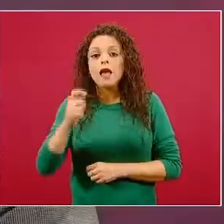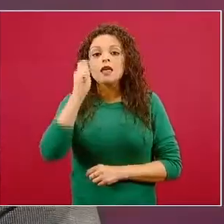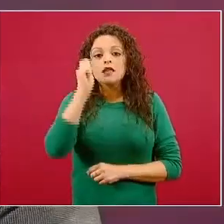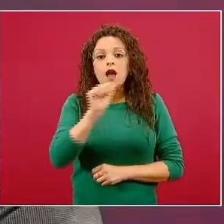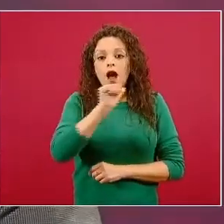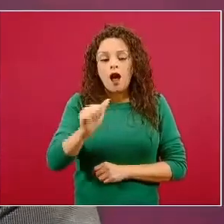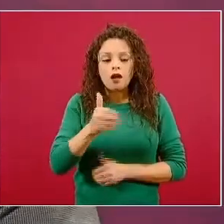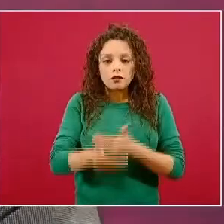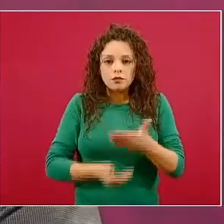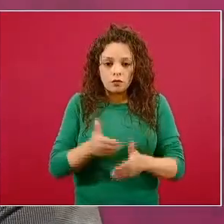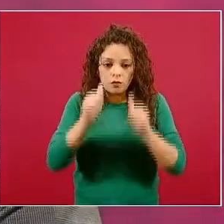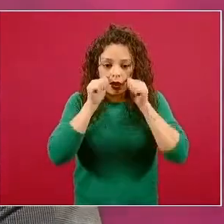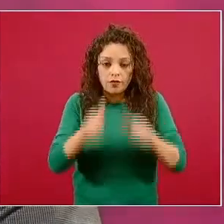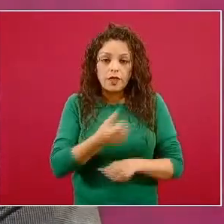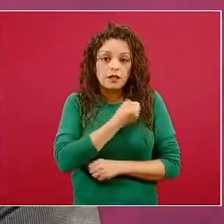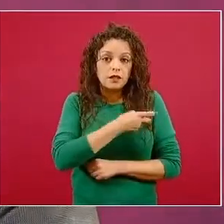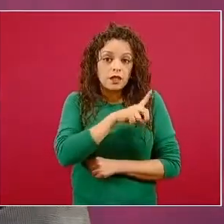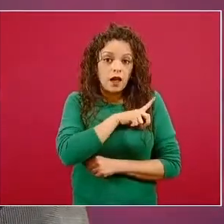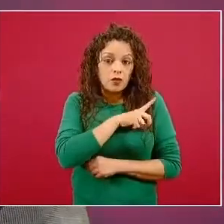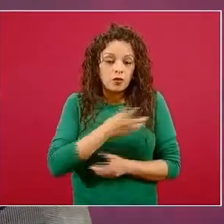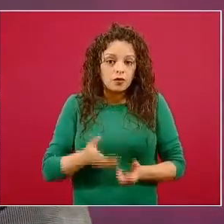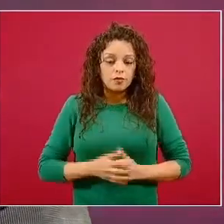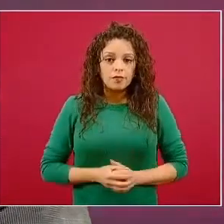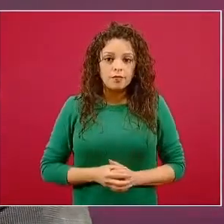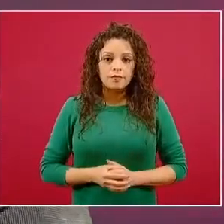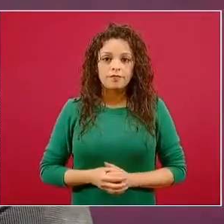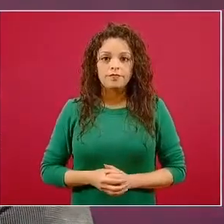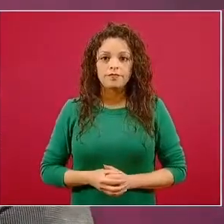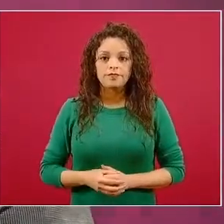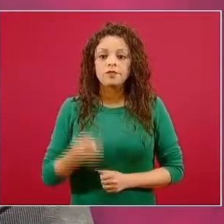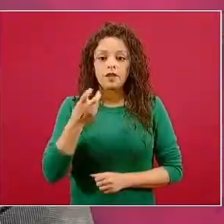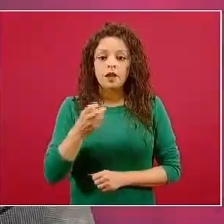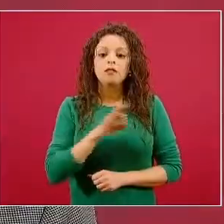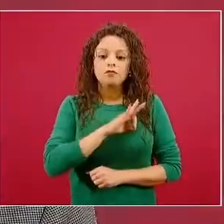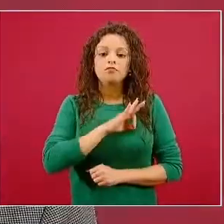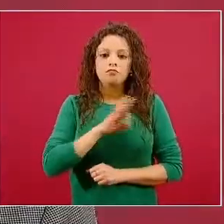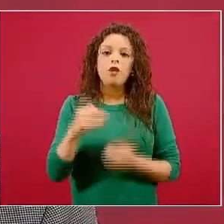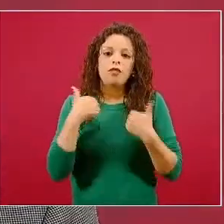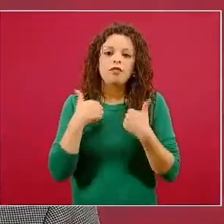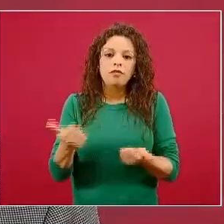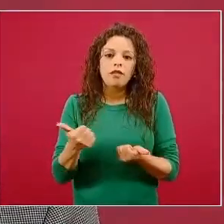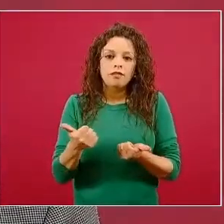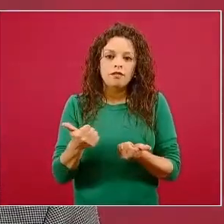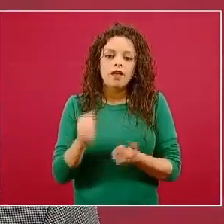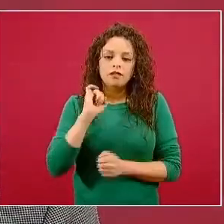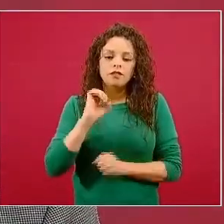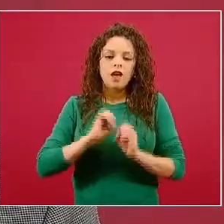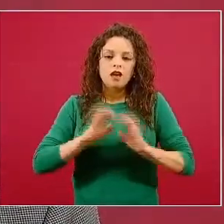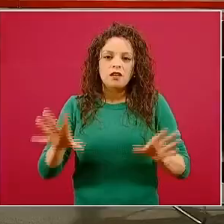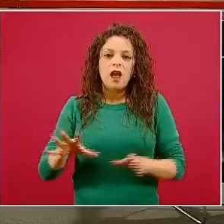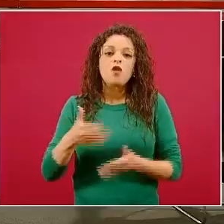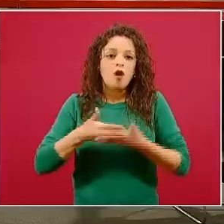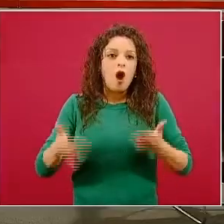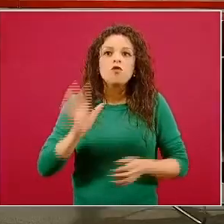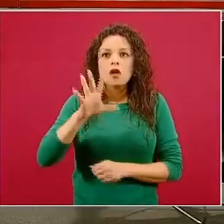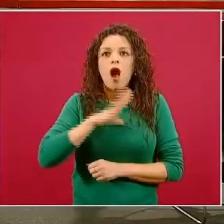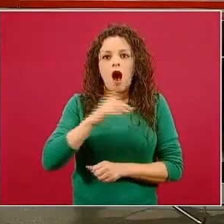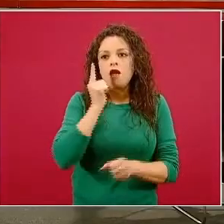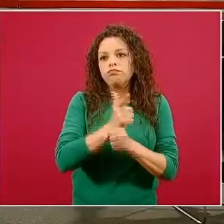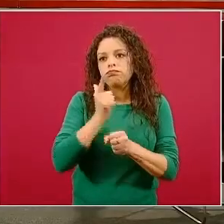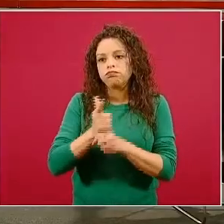cobertura de los servicios de salud, pues se podía anticipar un escenario como este. El espíritu del Reglamento